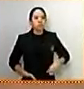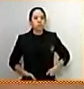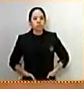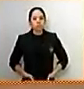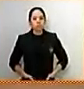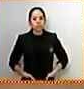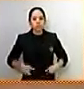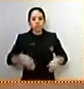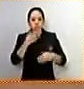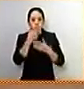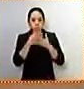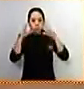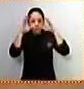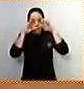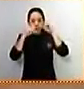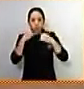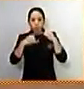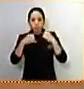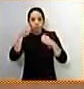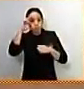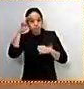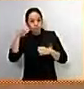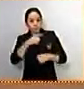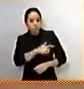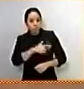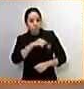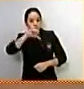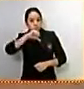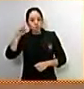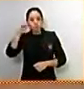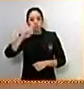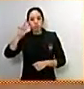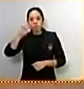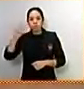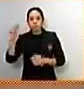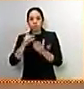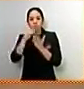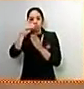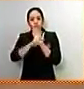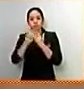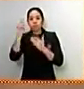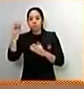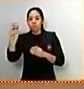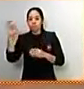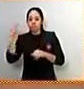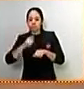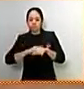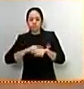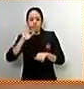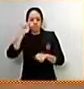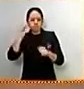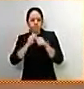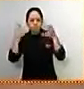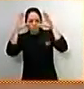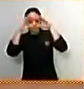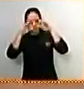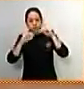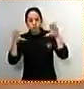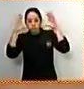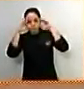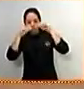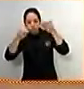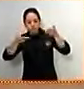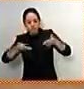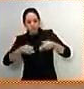Es qué alegría el poder saludarles hoy domingo 22 de diciembre del año 2019, cuando ya son las 9 en punto de la noche. En esta noche me encuentro con